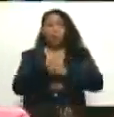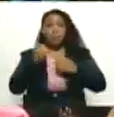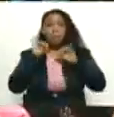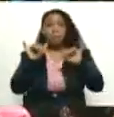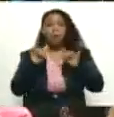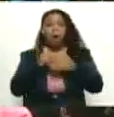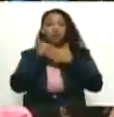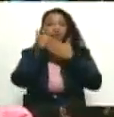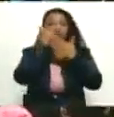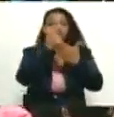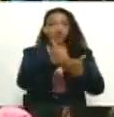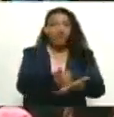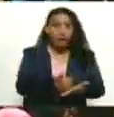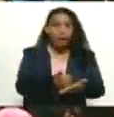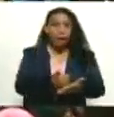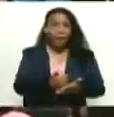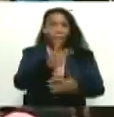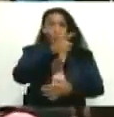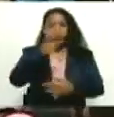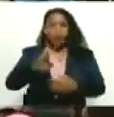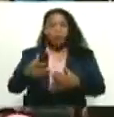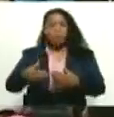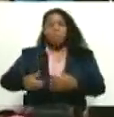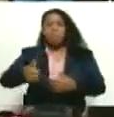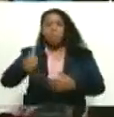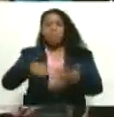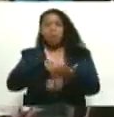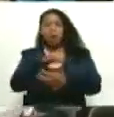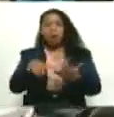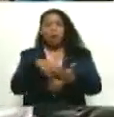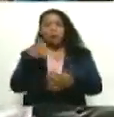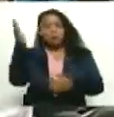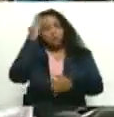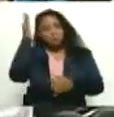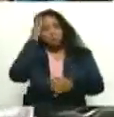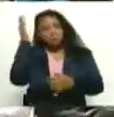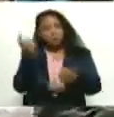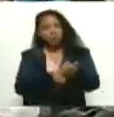a los que tengan más problemas. Y sabe, mi hermano gobernador,